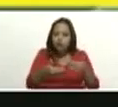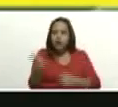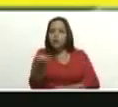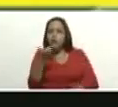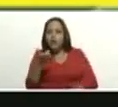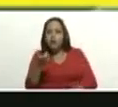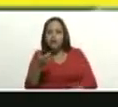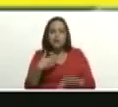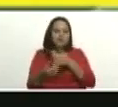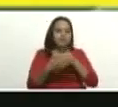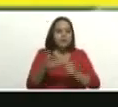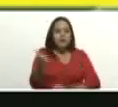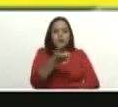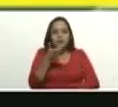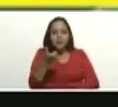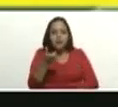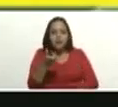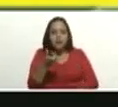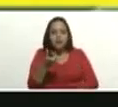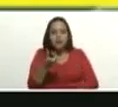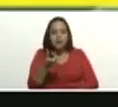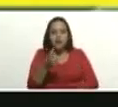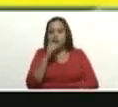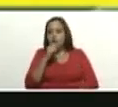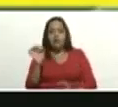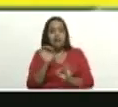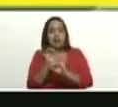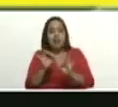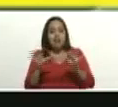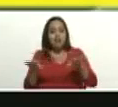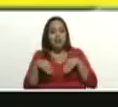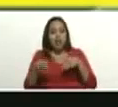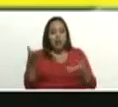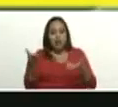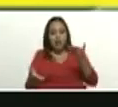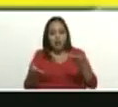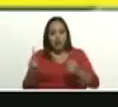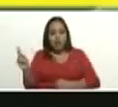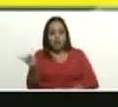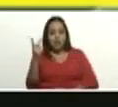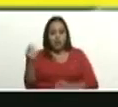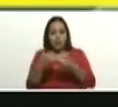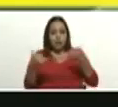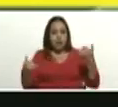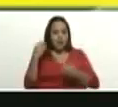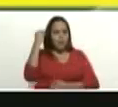cómo nos busquen, no aguantaría una sola comparación. Segunda línea que me parece